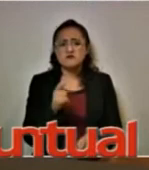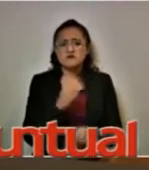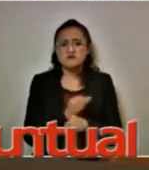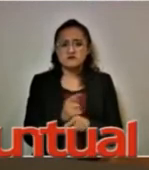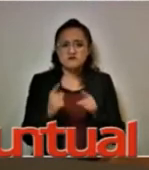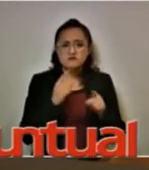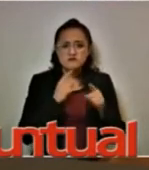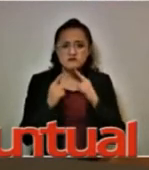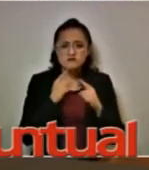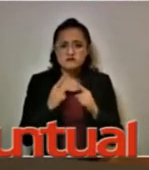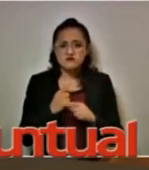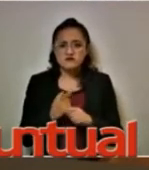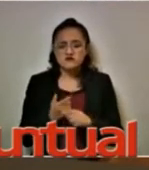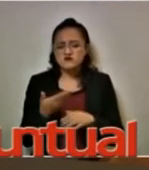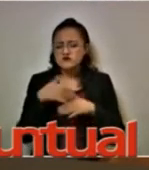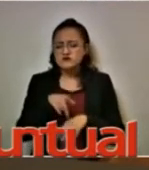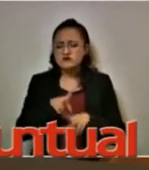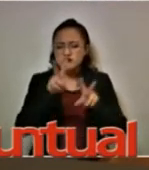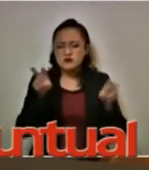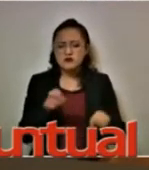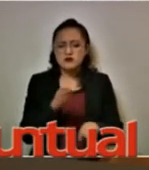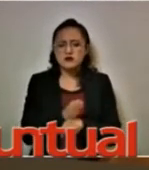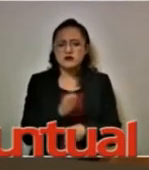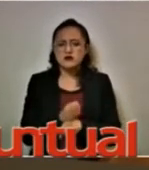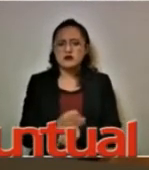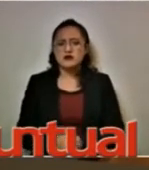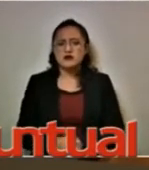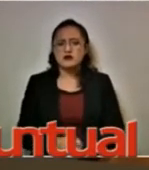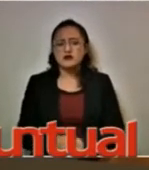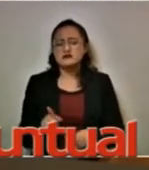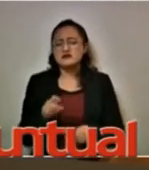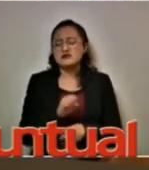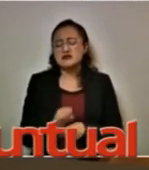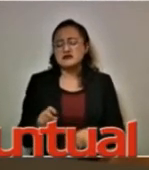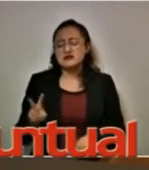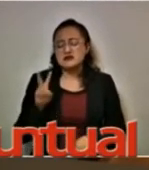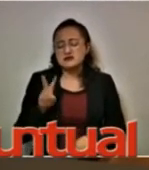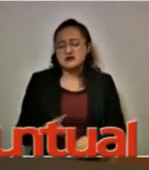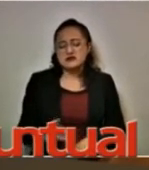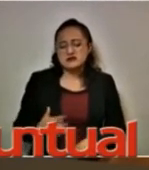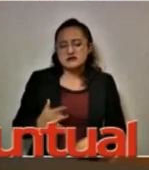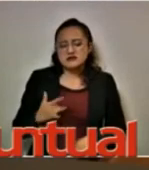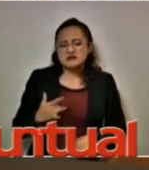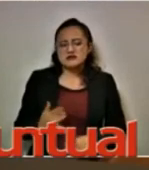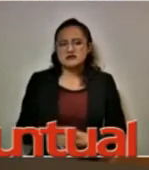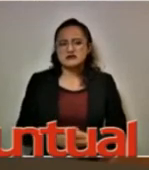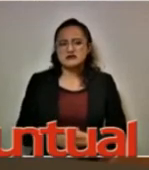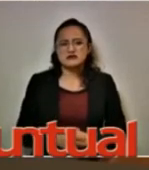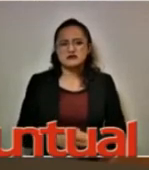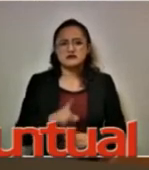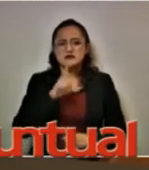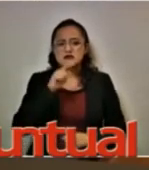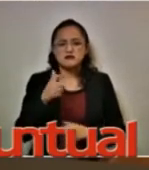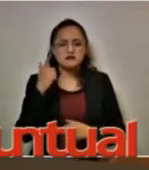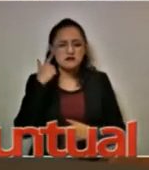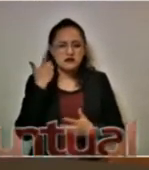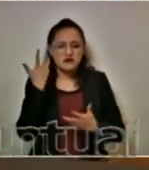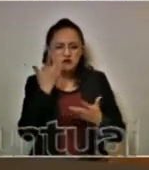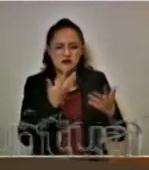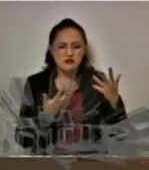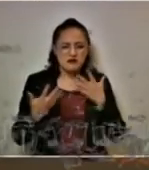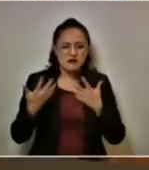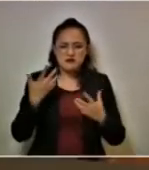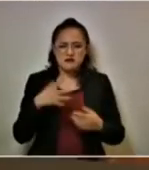dialogar sobre este tema que es tan sensible, para que no se vuelva una especulación